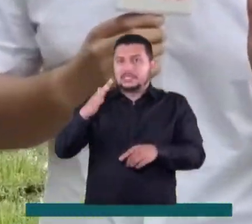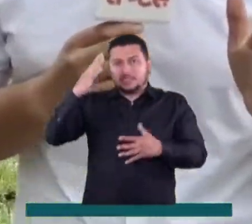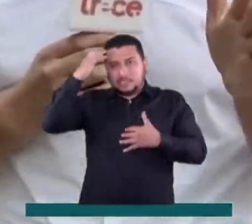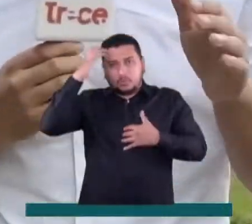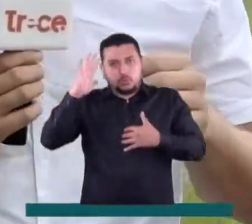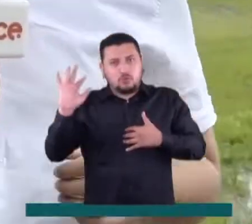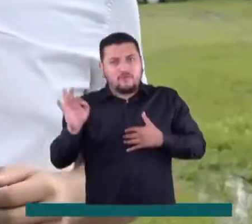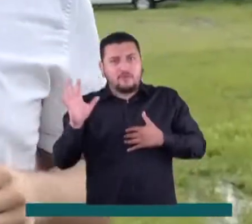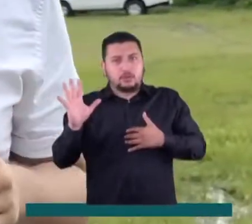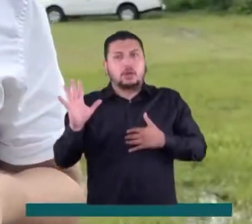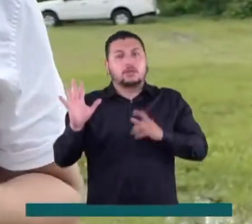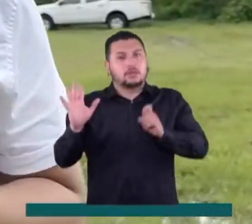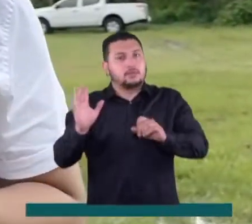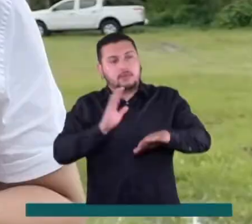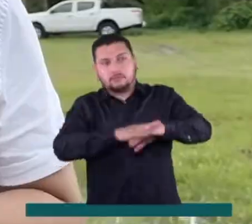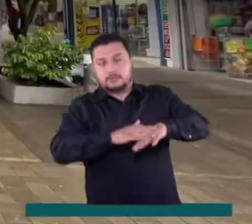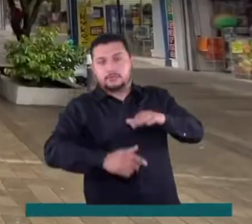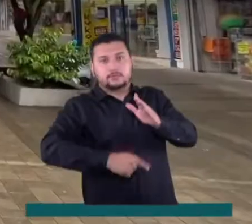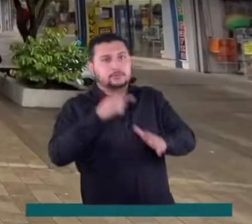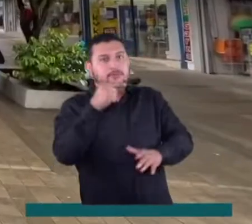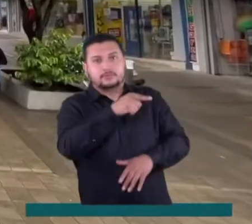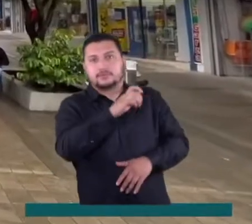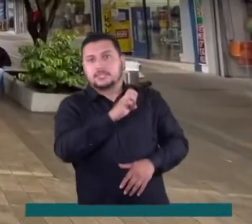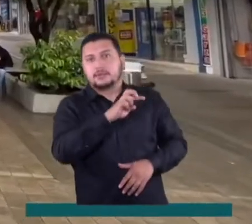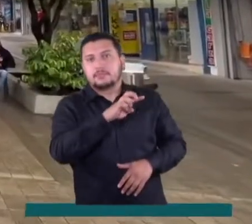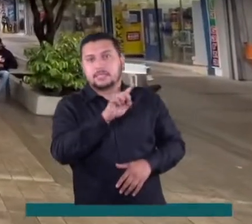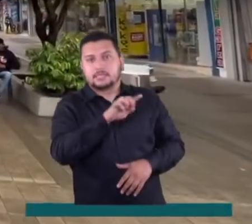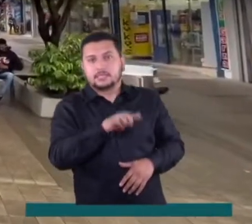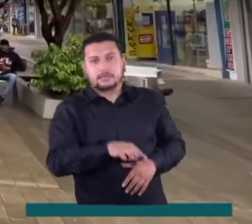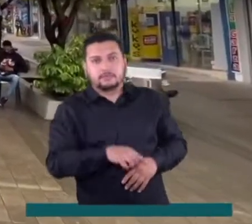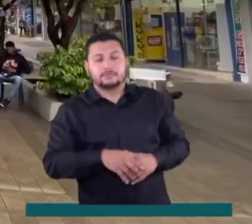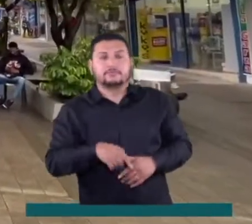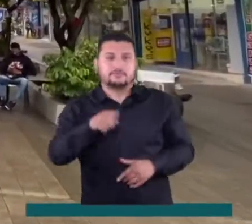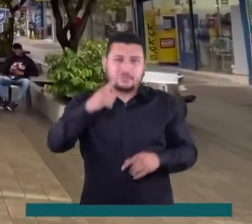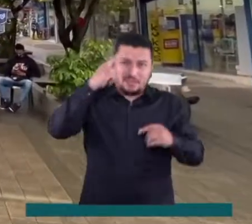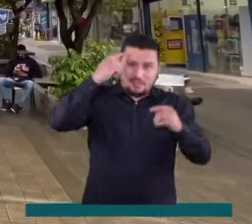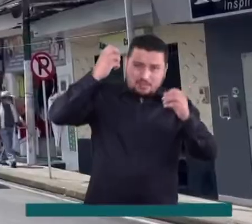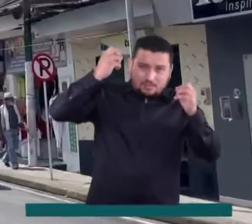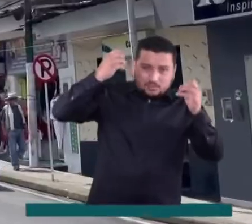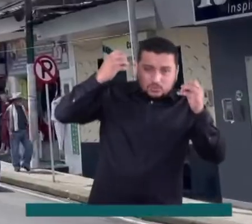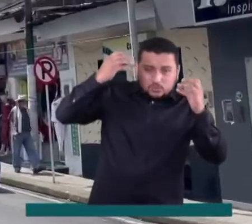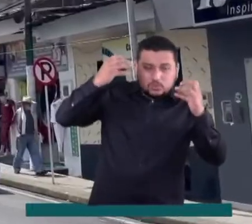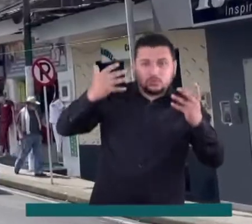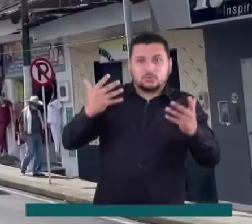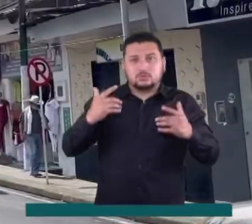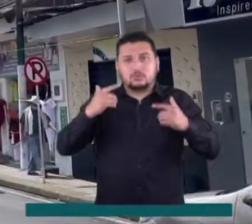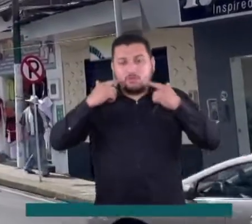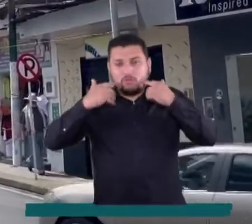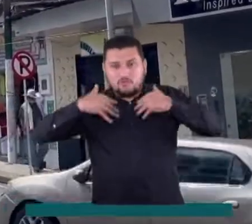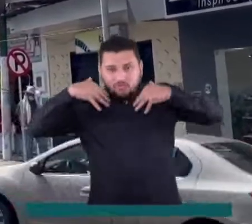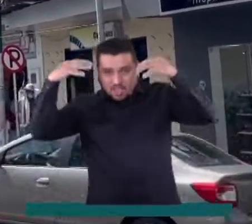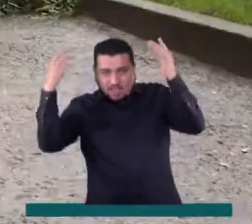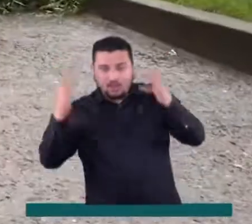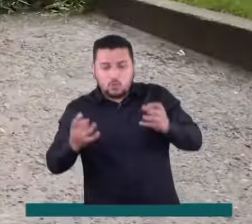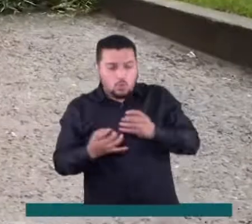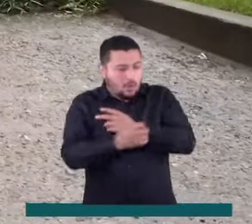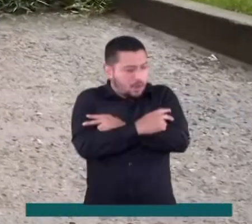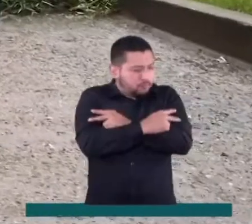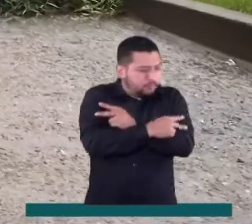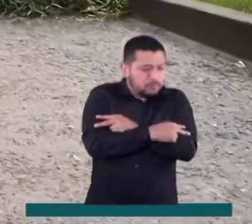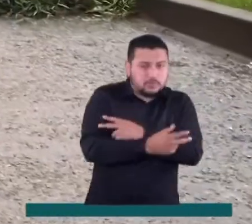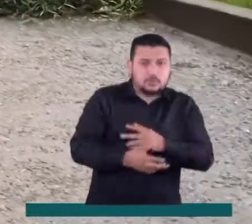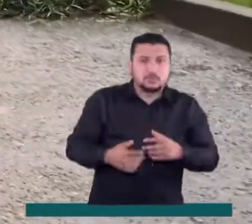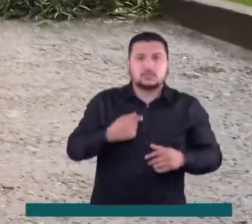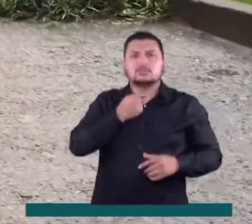EPS a la que se encuentre afiliado. Si usted presenta fiebre, dolor de cabeza y músculos, fatiga, inflamación en